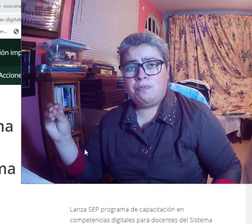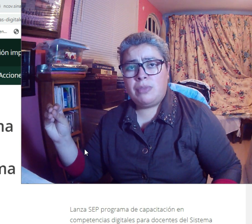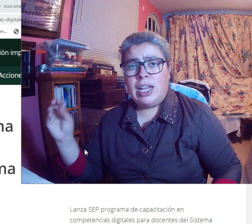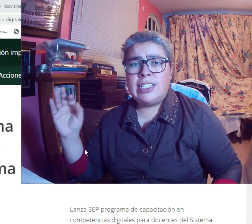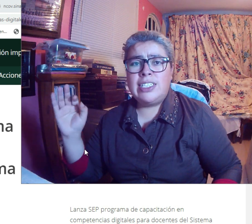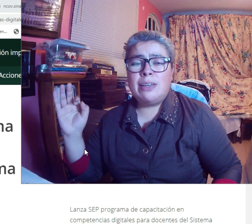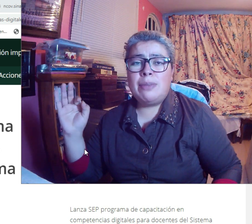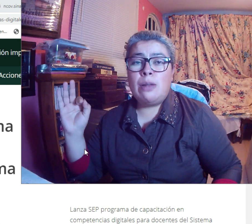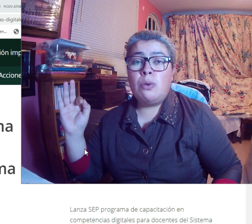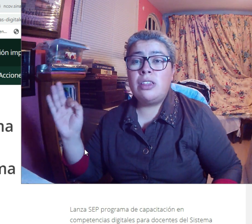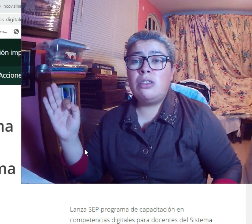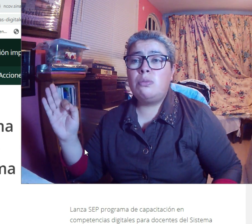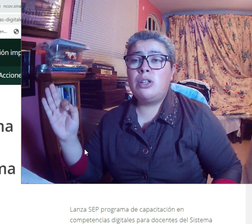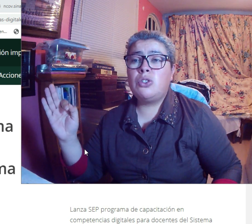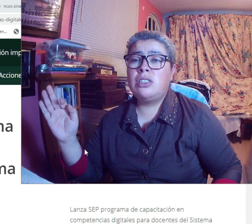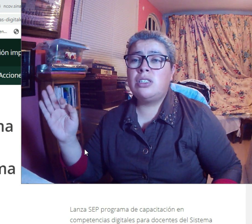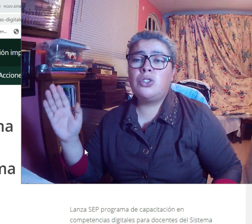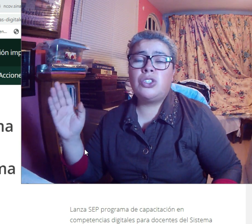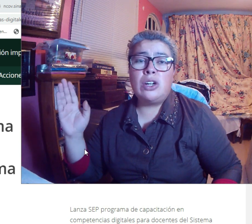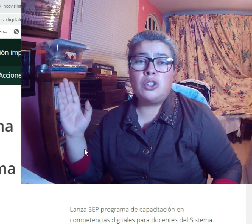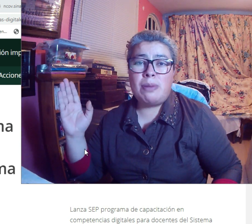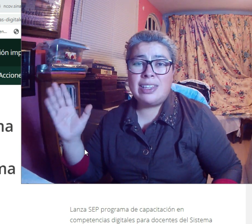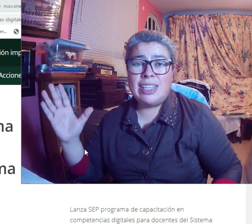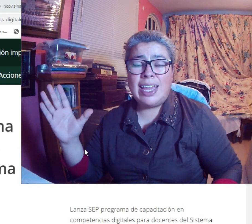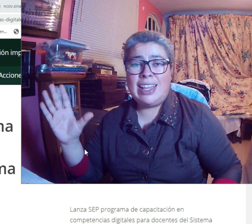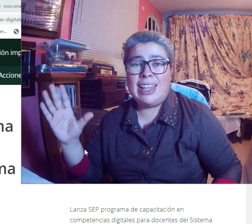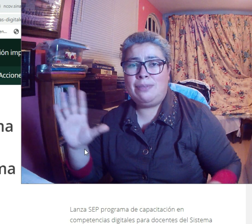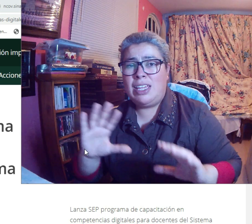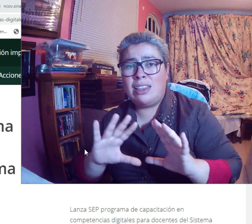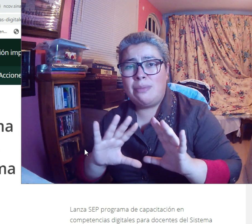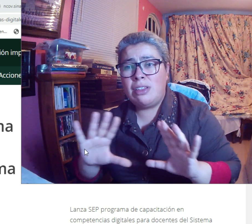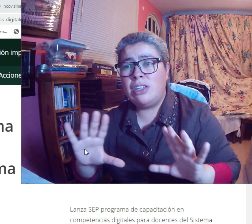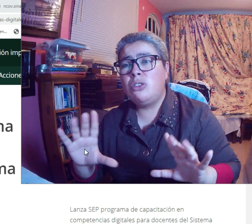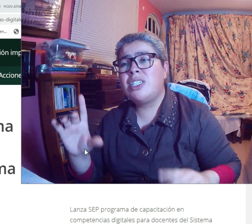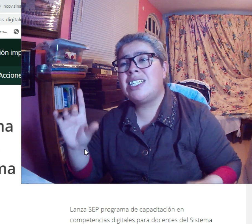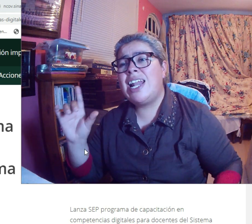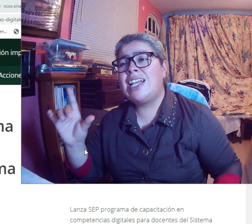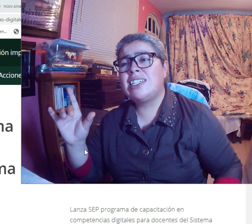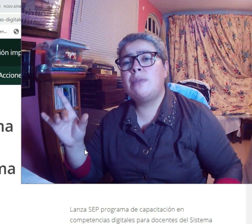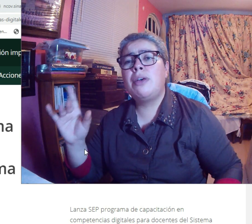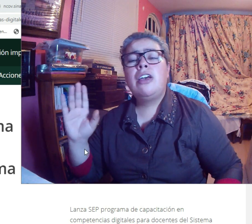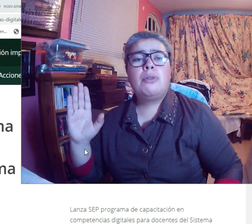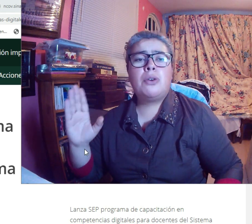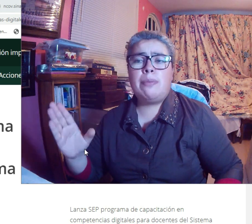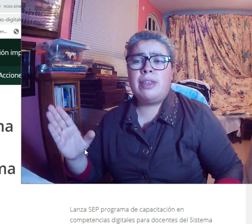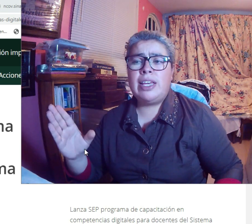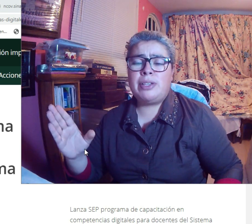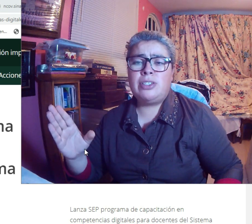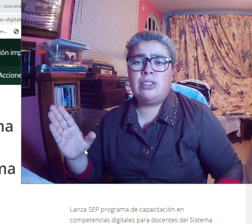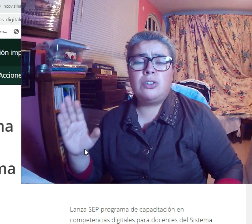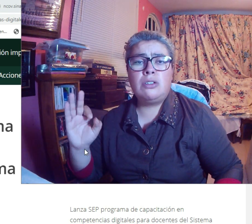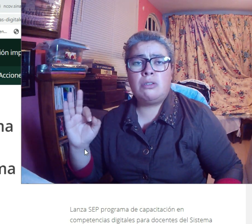preventivo. Así es que mira, el boletín número 82 ya nos plantea inmediatamente, el título es LANZASEP, Programa